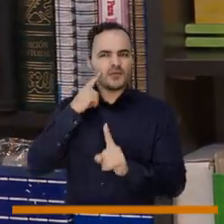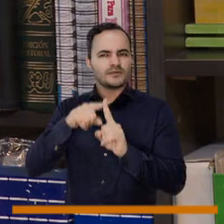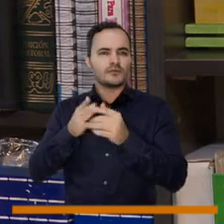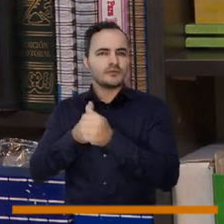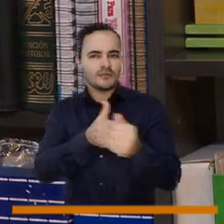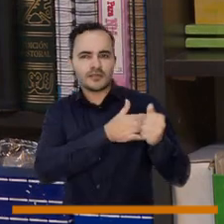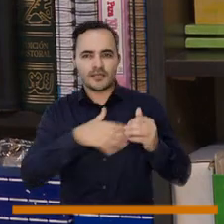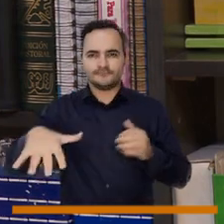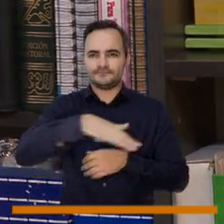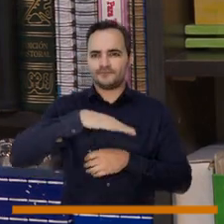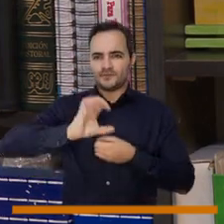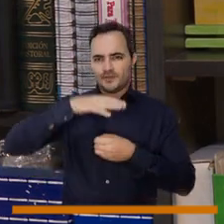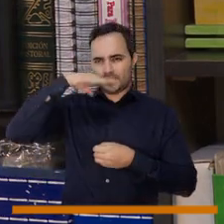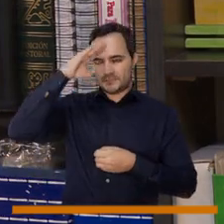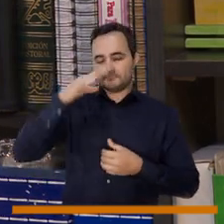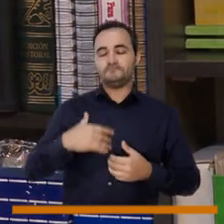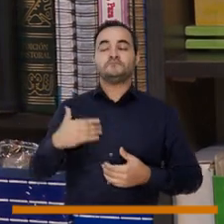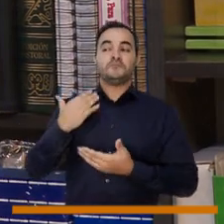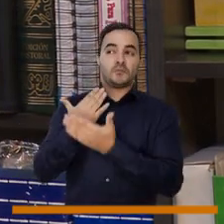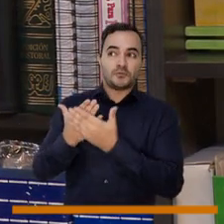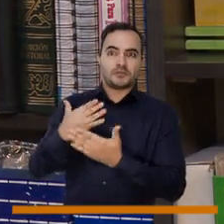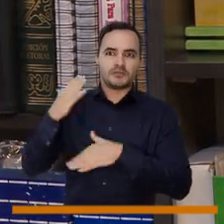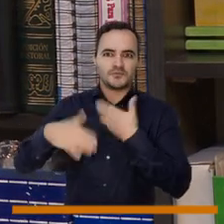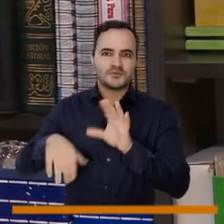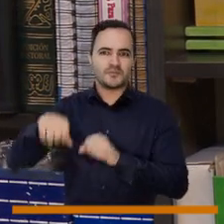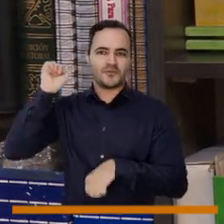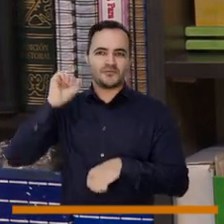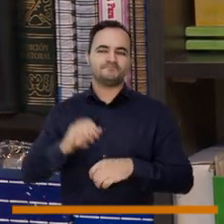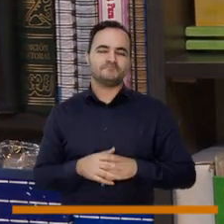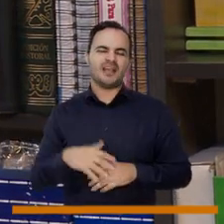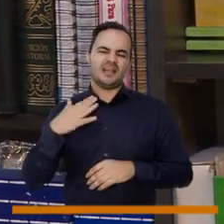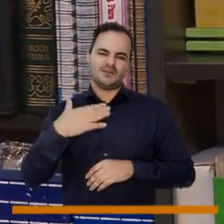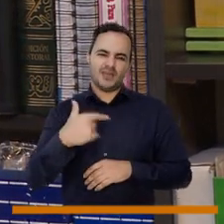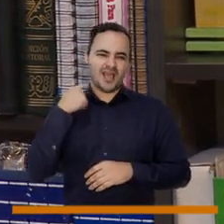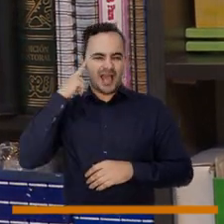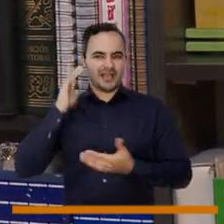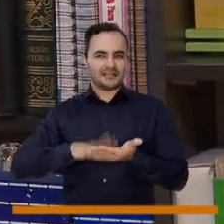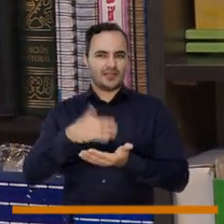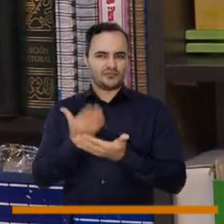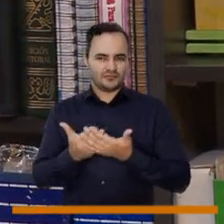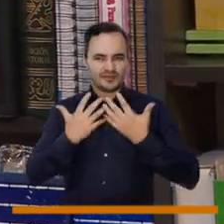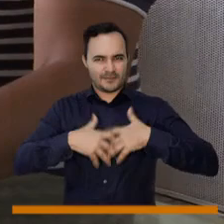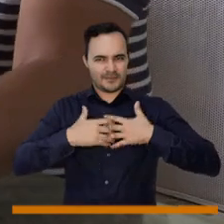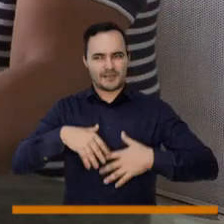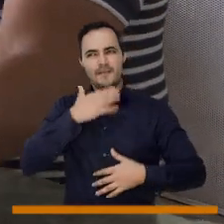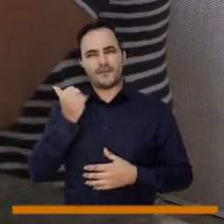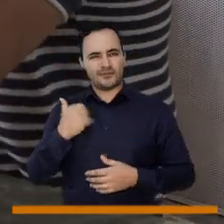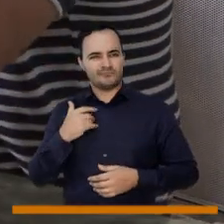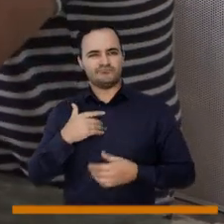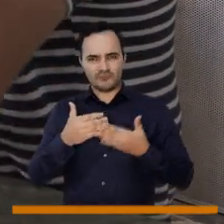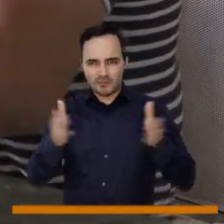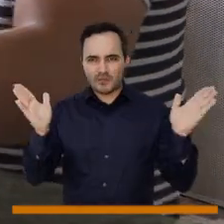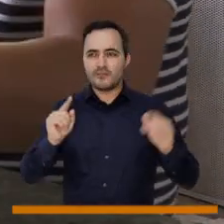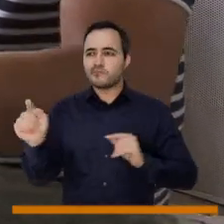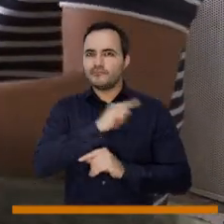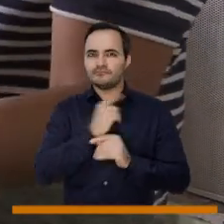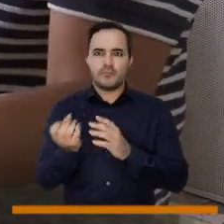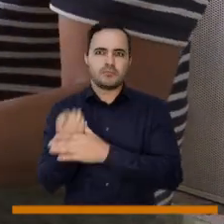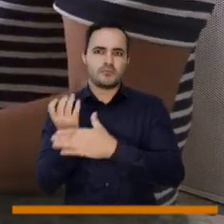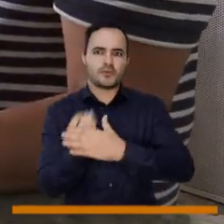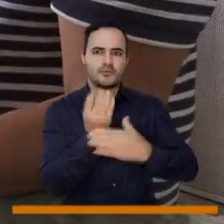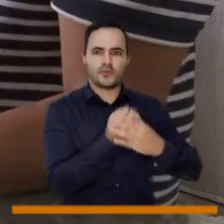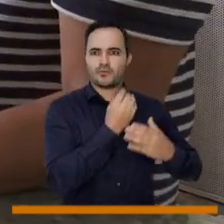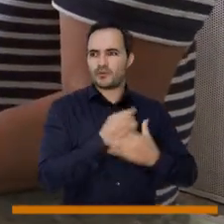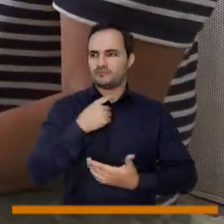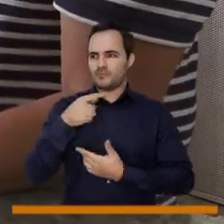con una idea de guías bilingües para la ciudad, ganamos y de ahí vi la necesidad de abrir una empresa de traducciones por la necesidad de que se